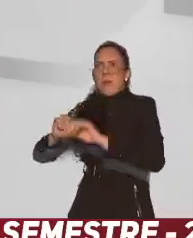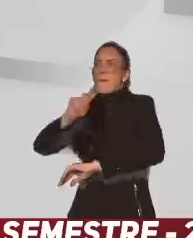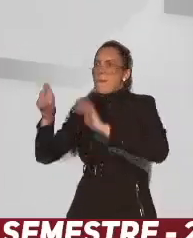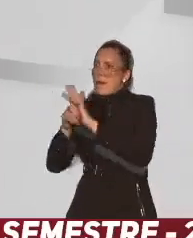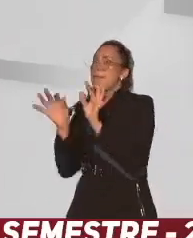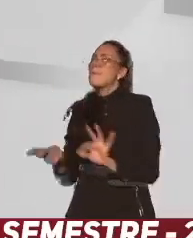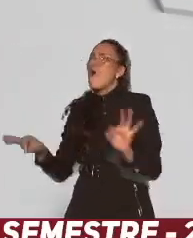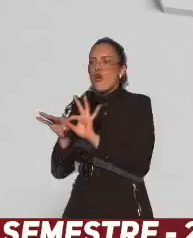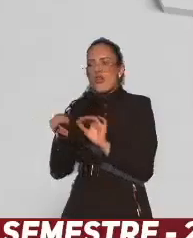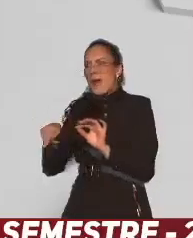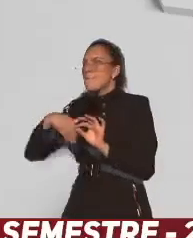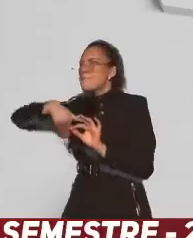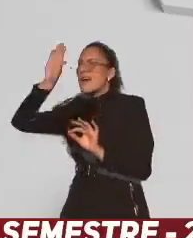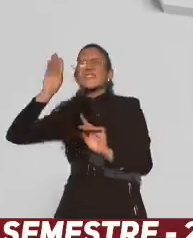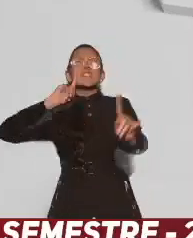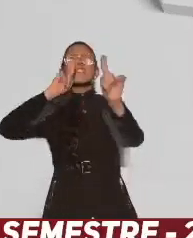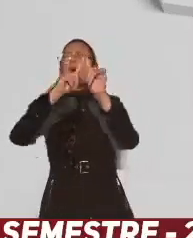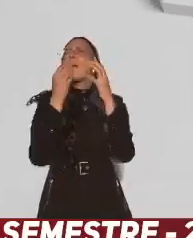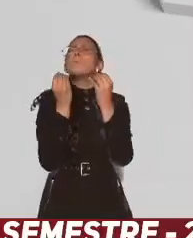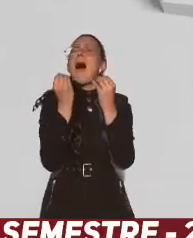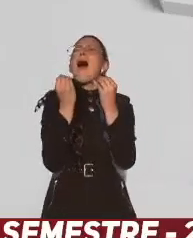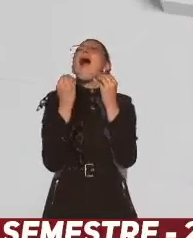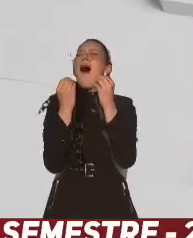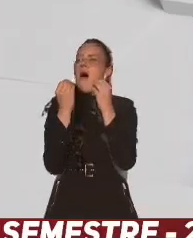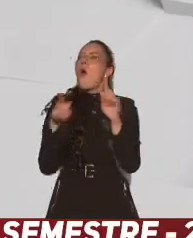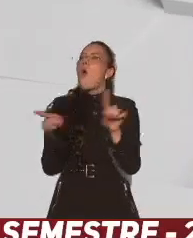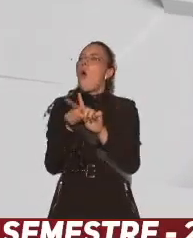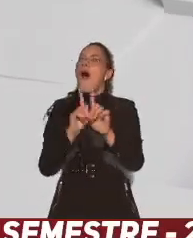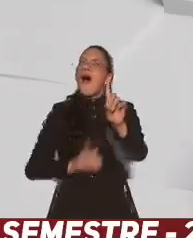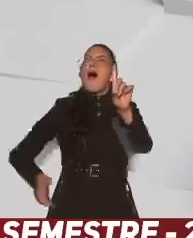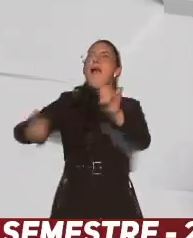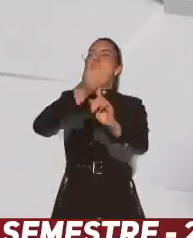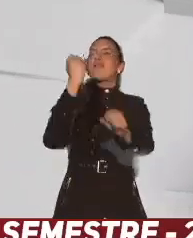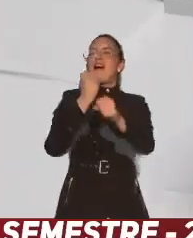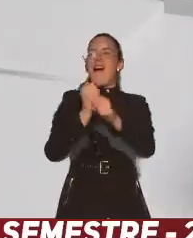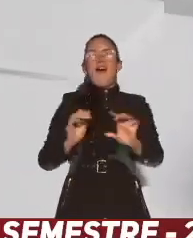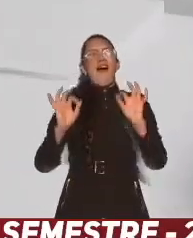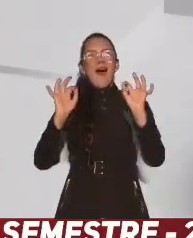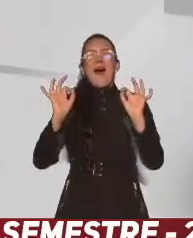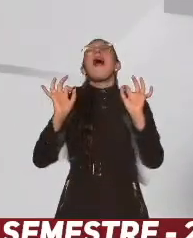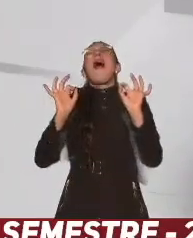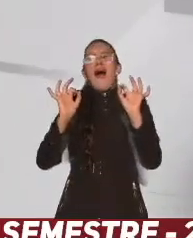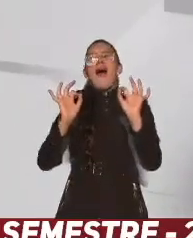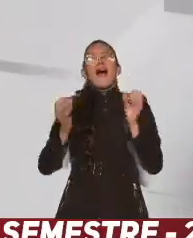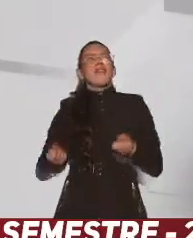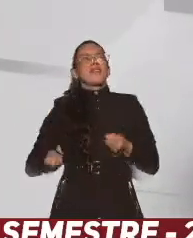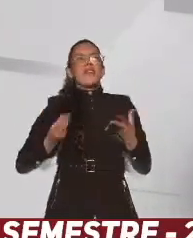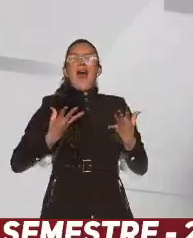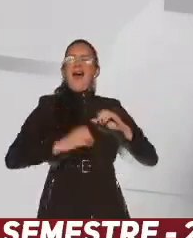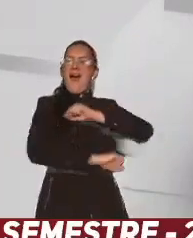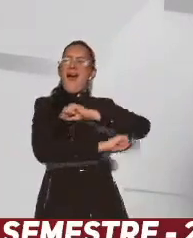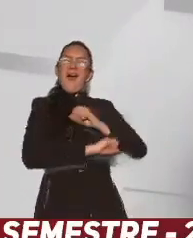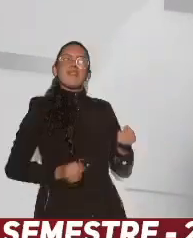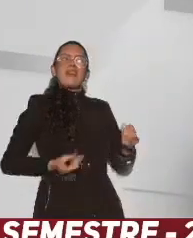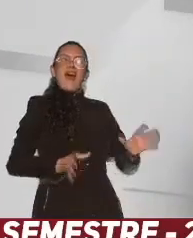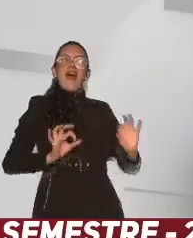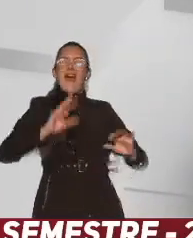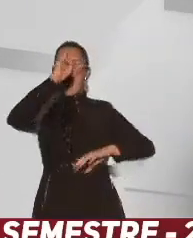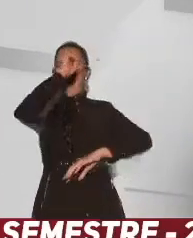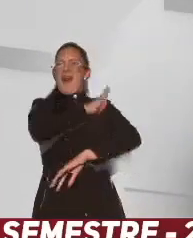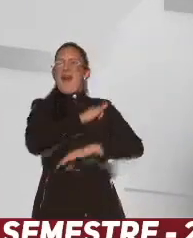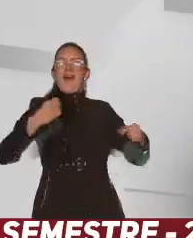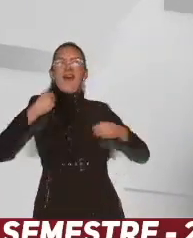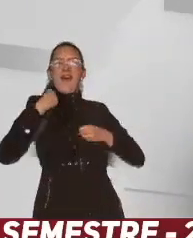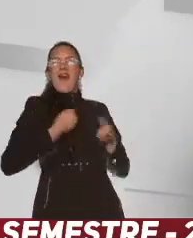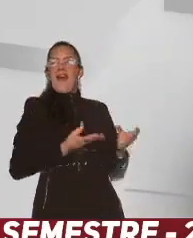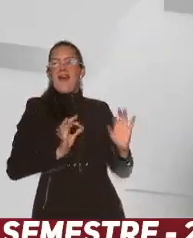puesta en el logro de un trabajo de calidad que robustezca a la academia. Igualmente, resaltar los 282 productos